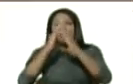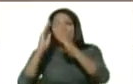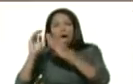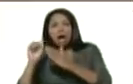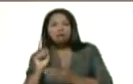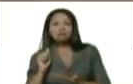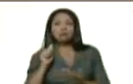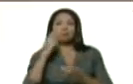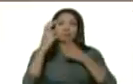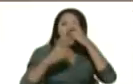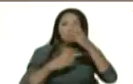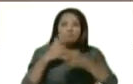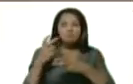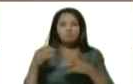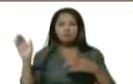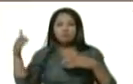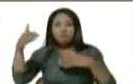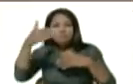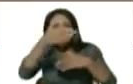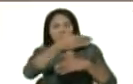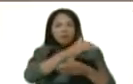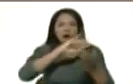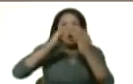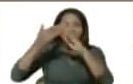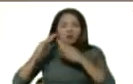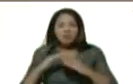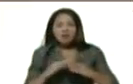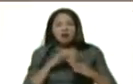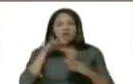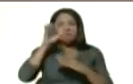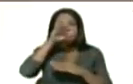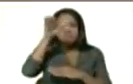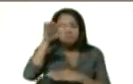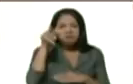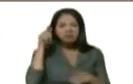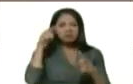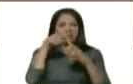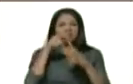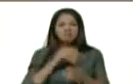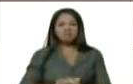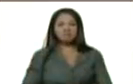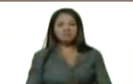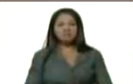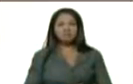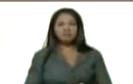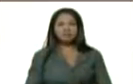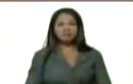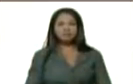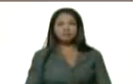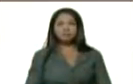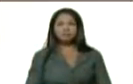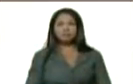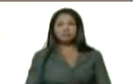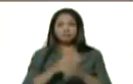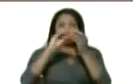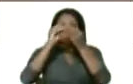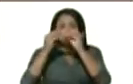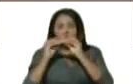recorrer, hacerle un barrido a comunidades, barrios, directamente. Para afinar